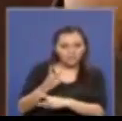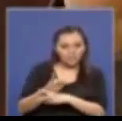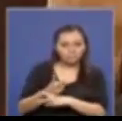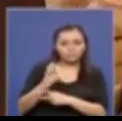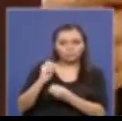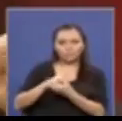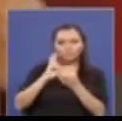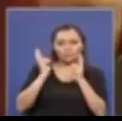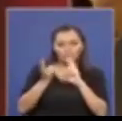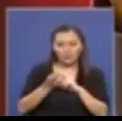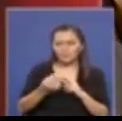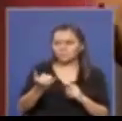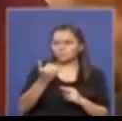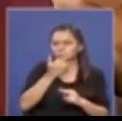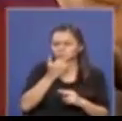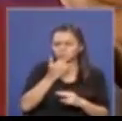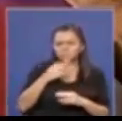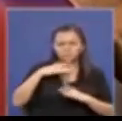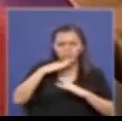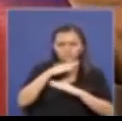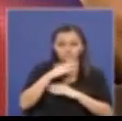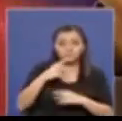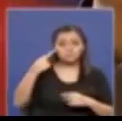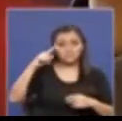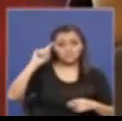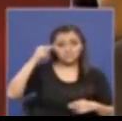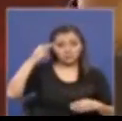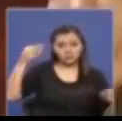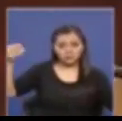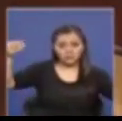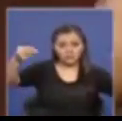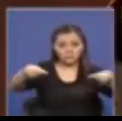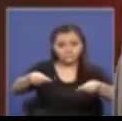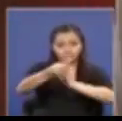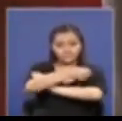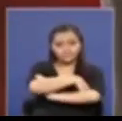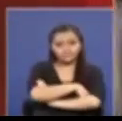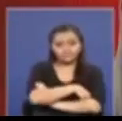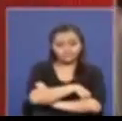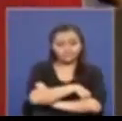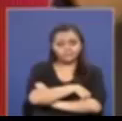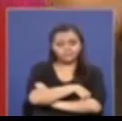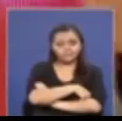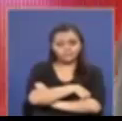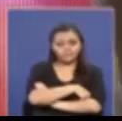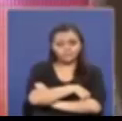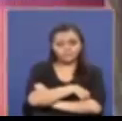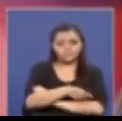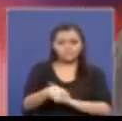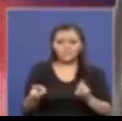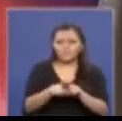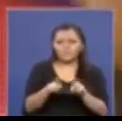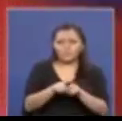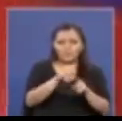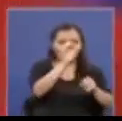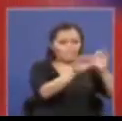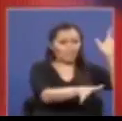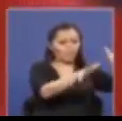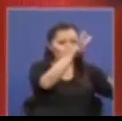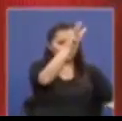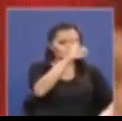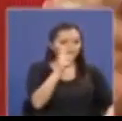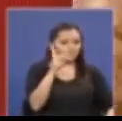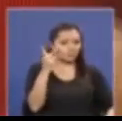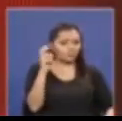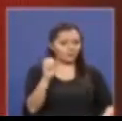no renovable, contaminador y subsidiado. Es como quemar 120 escuelas del